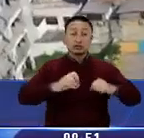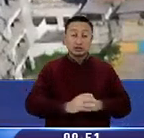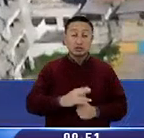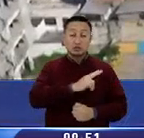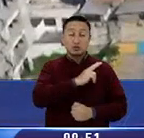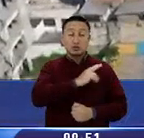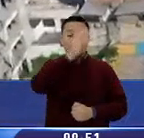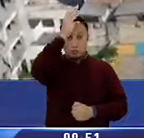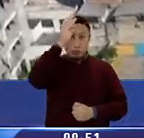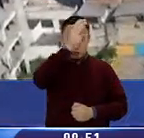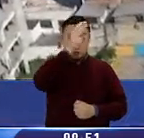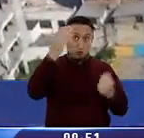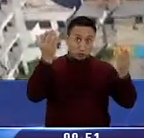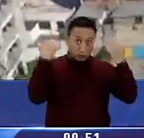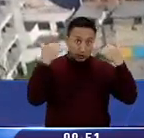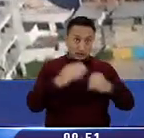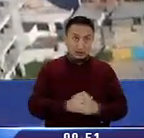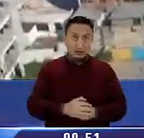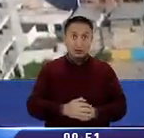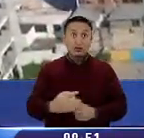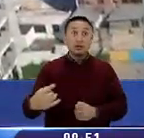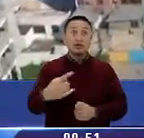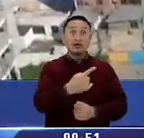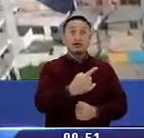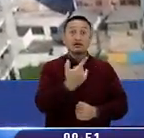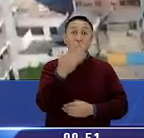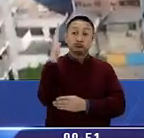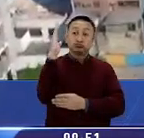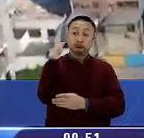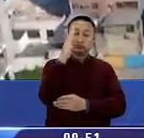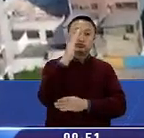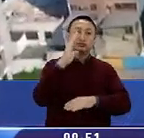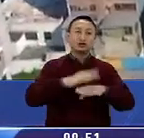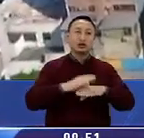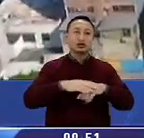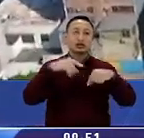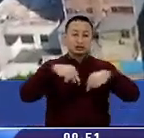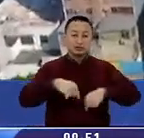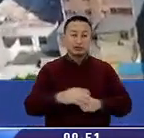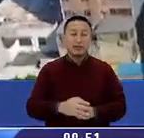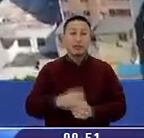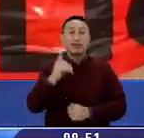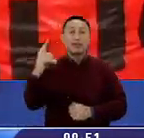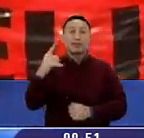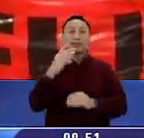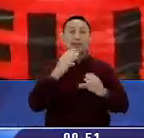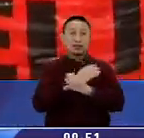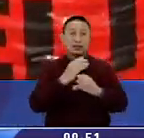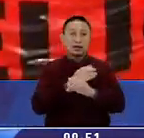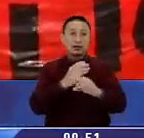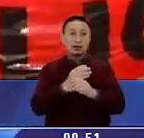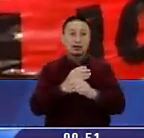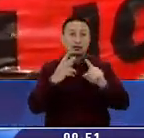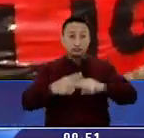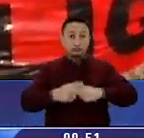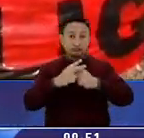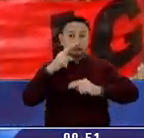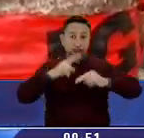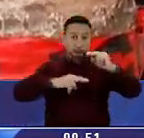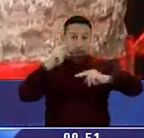Católica de Guayaquil, señaló que esta situación respondería a una falla en los cálculos desde que se construyó